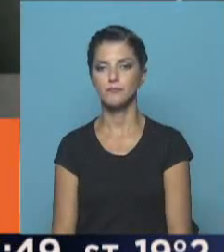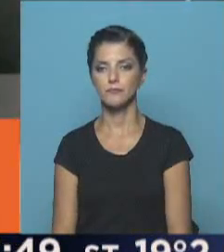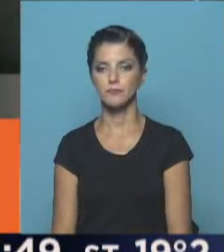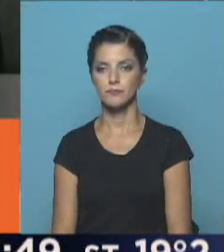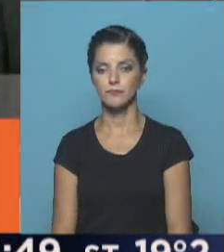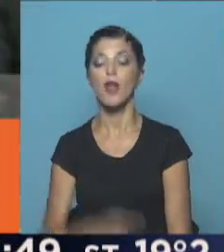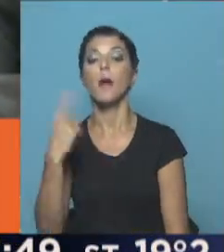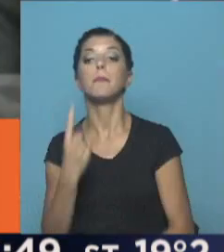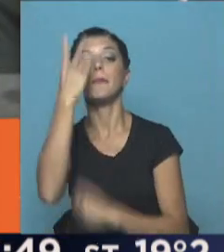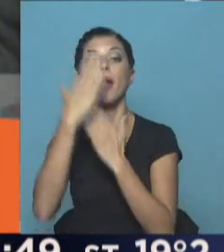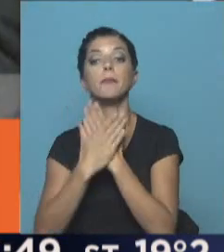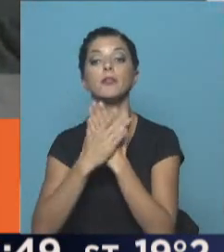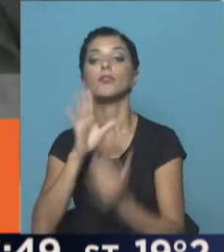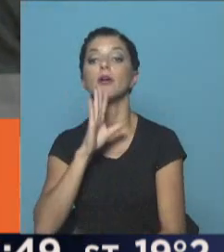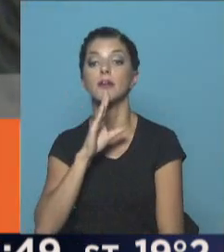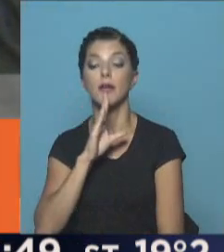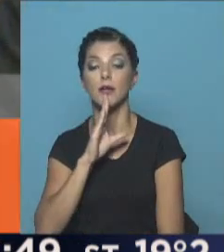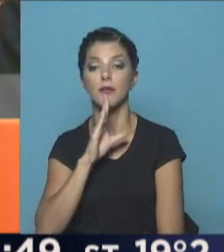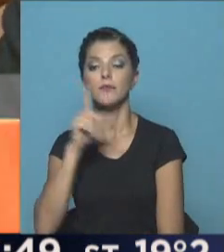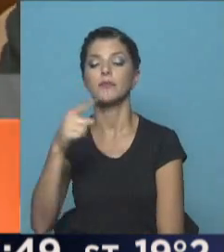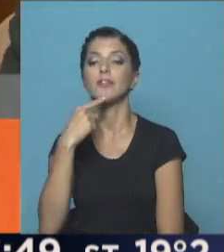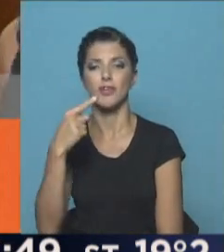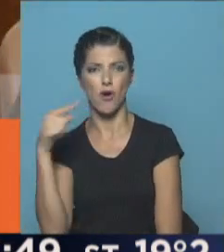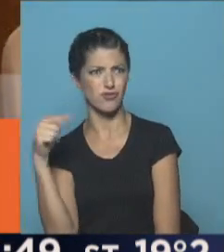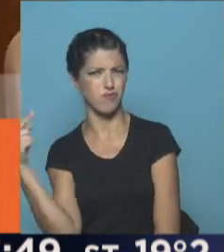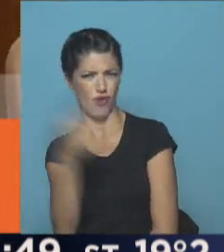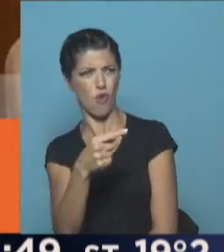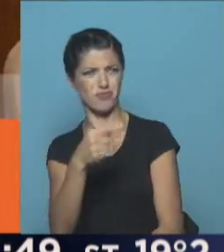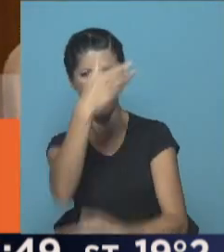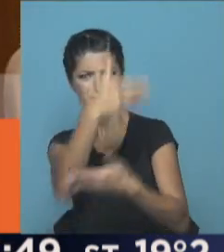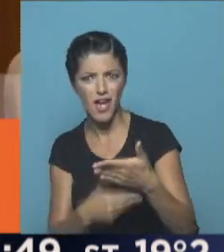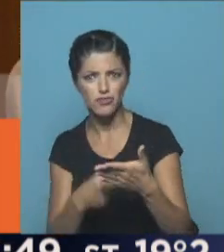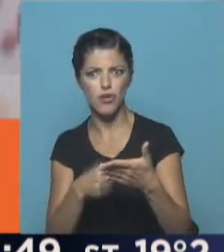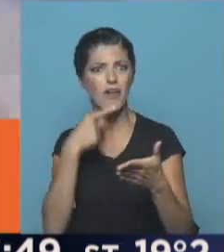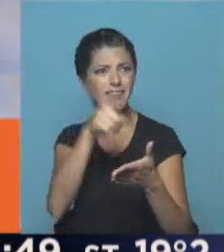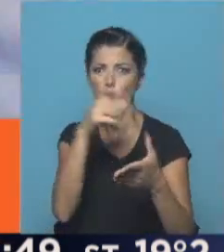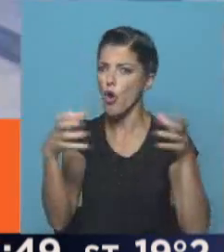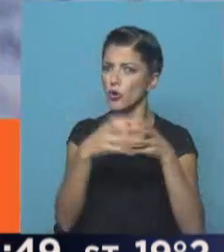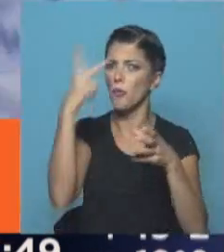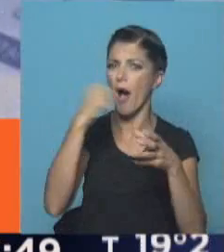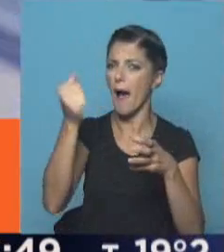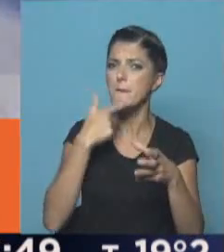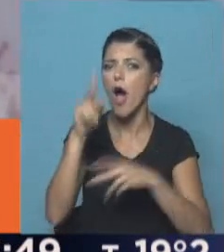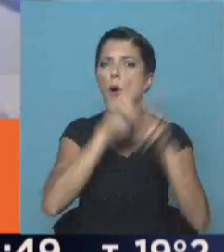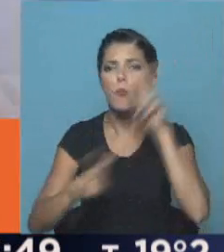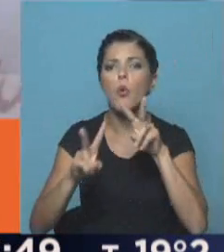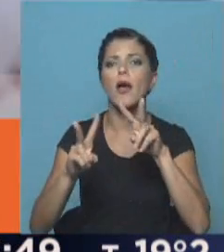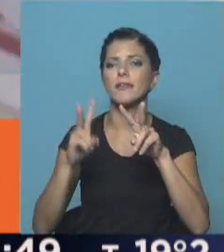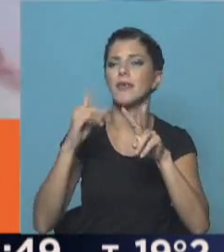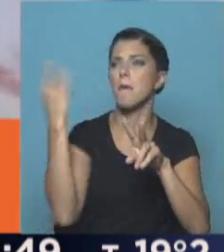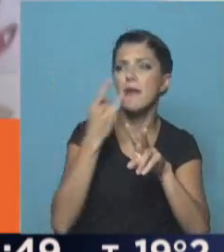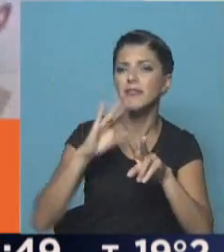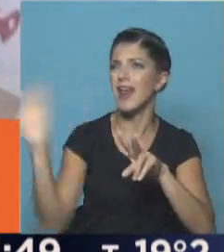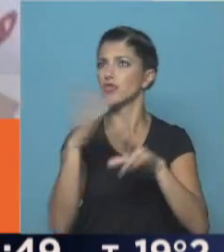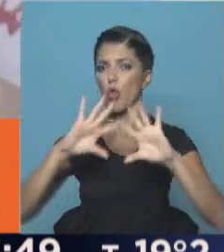El primer ministro de Israel, Benjamín Netanyahu, repudió enfáticamente el texto, acusando a Hamas de intentar engañar al mundo en la